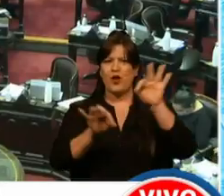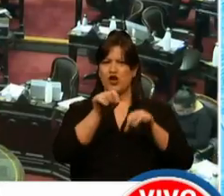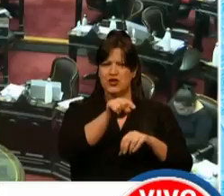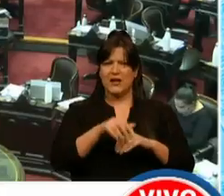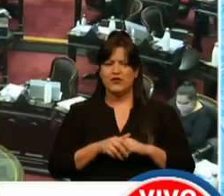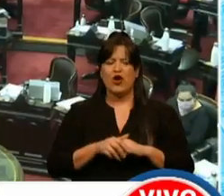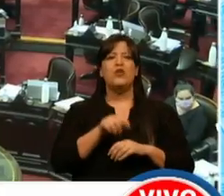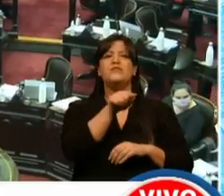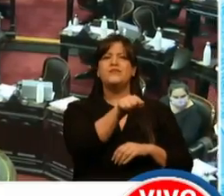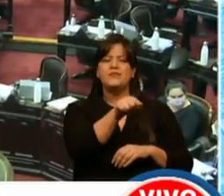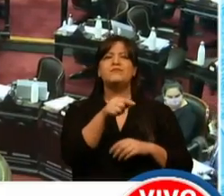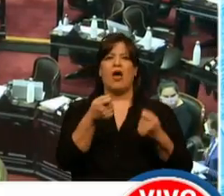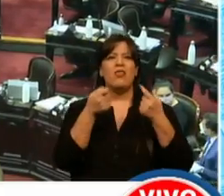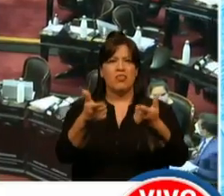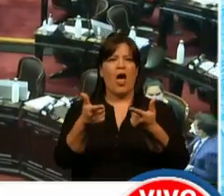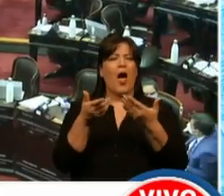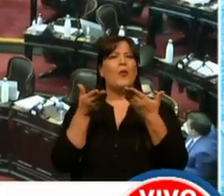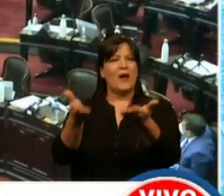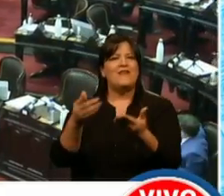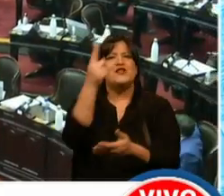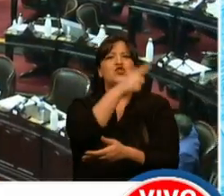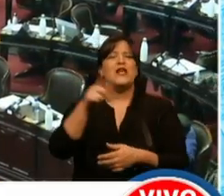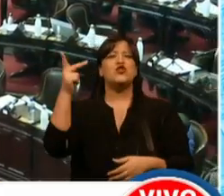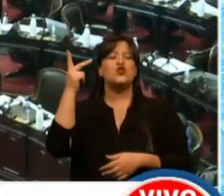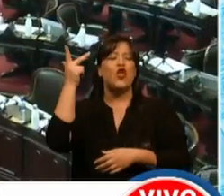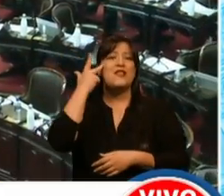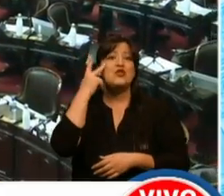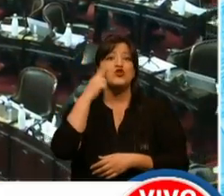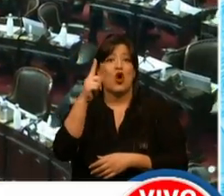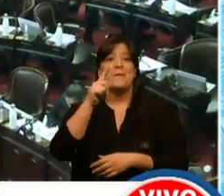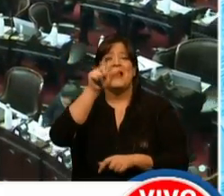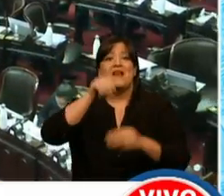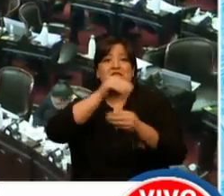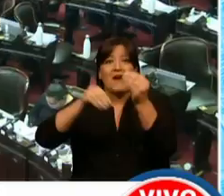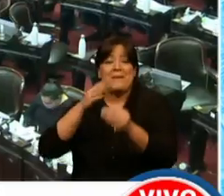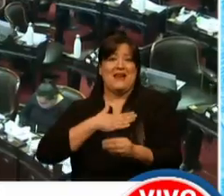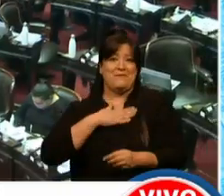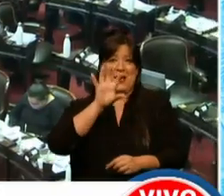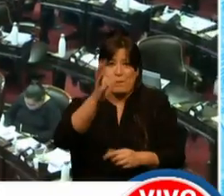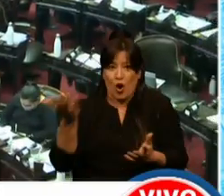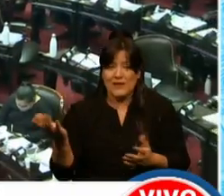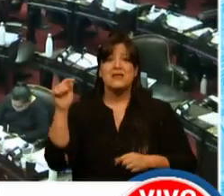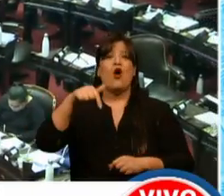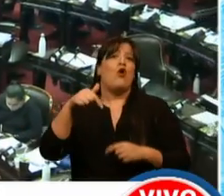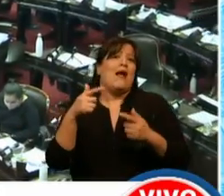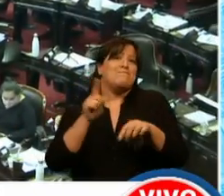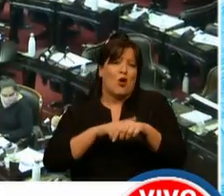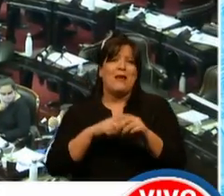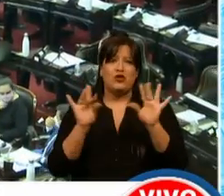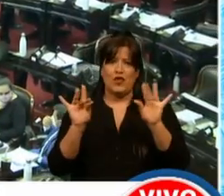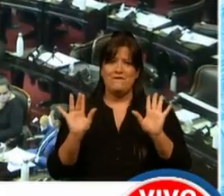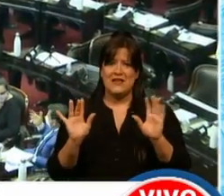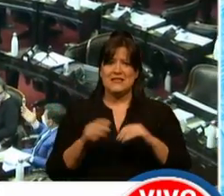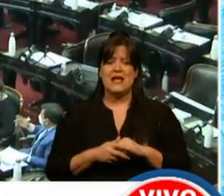que va a beneficiar a más de 118 mil familias de mi provincia que llegan en un momento muy difícil